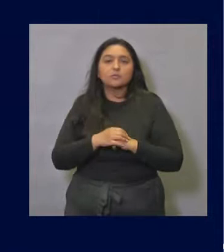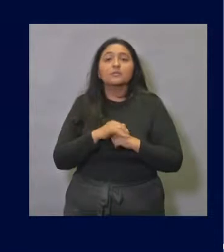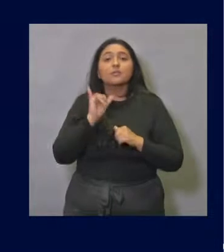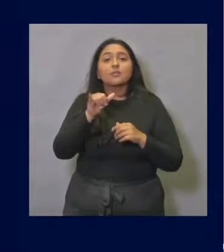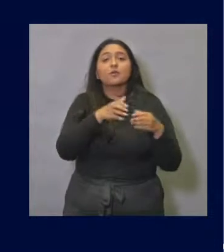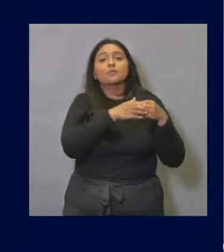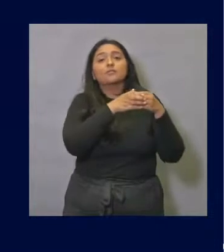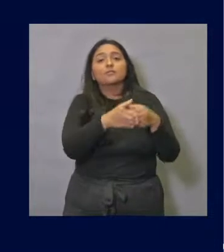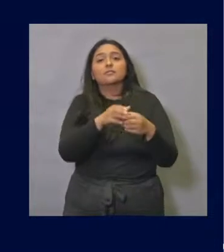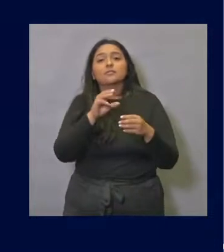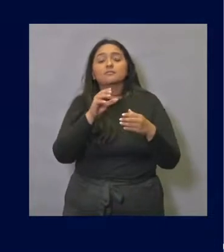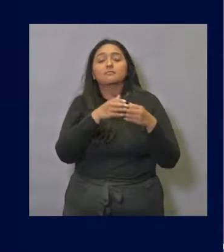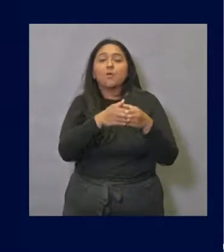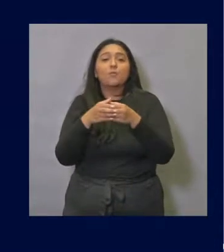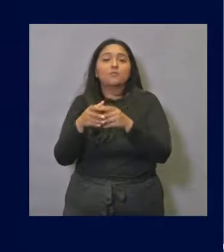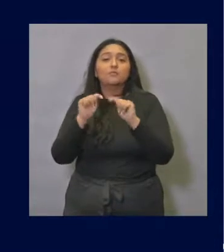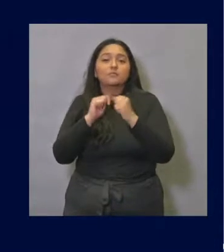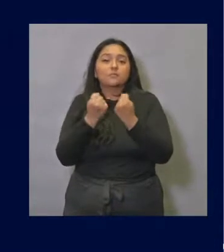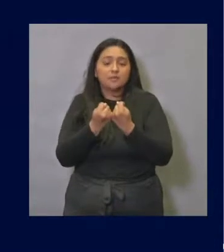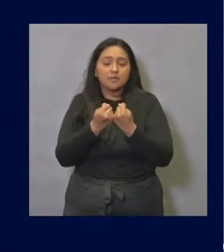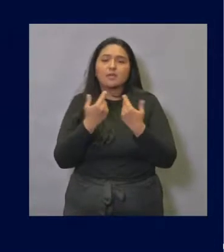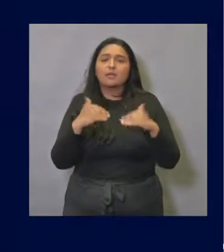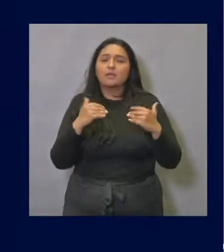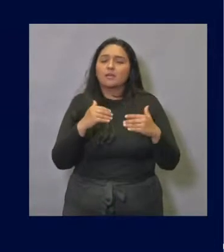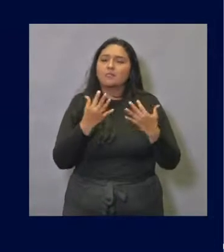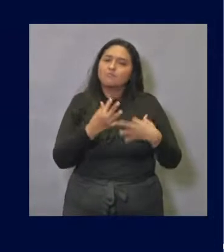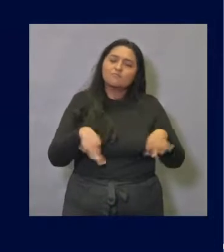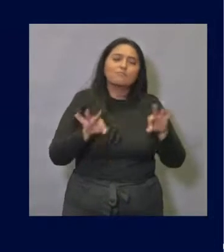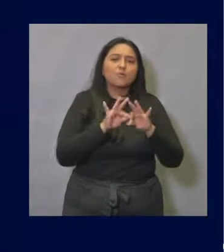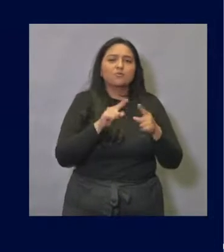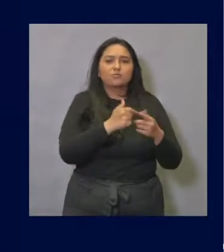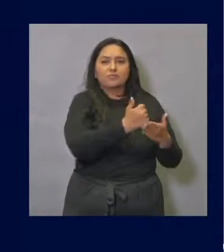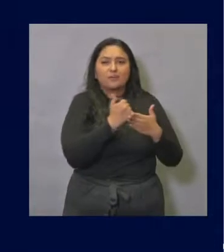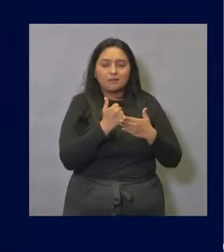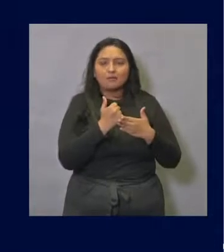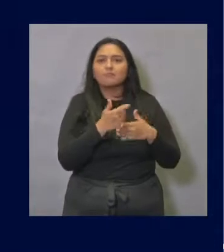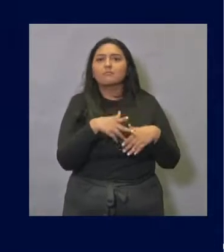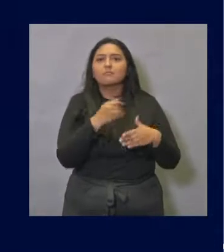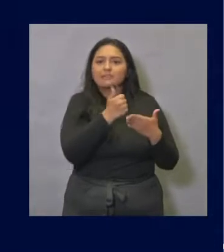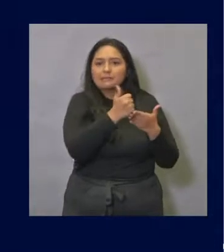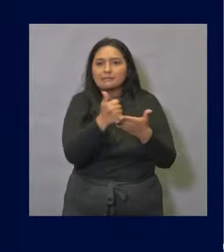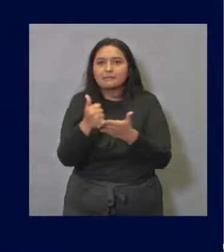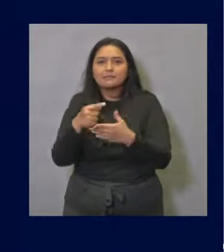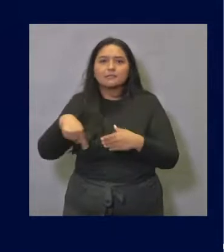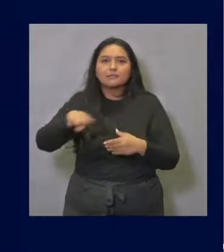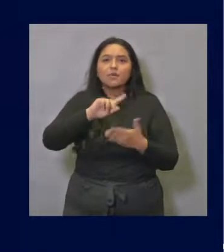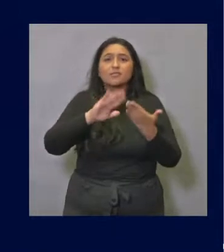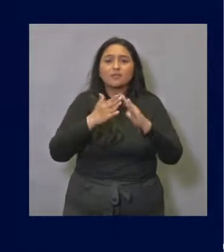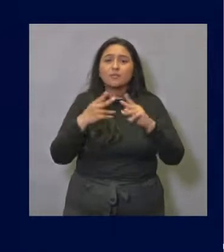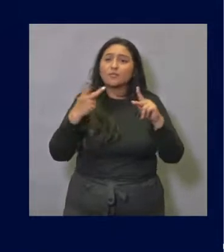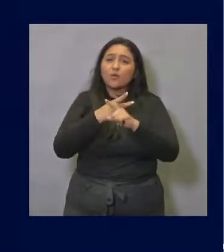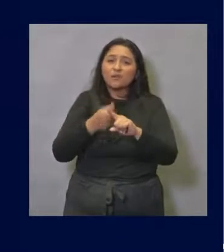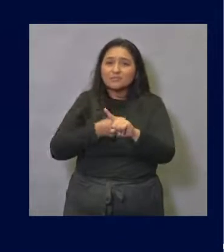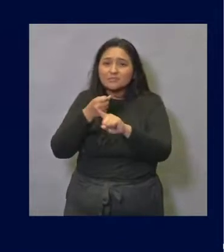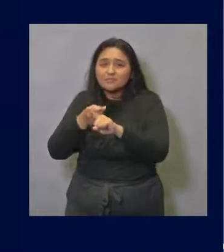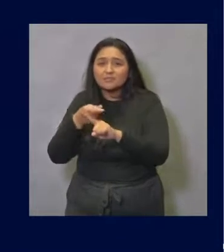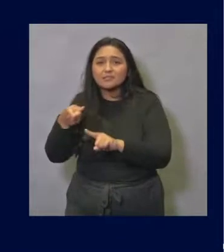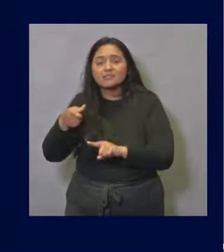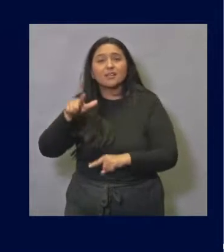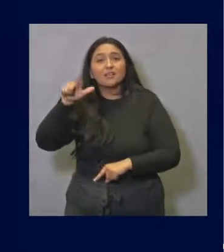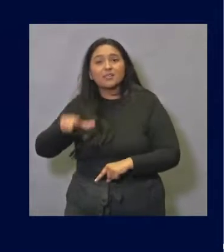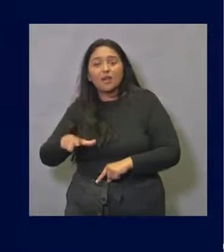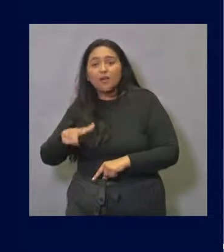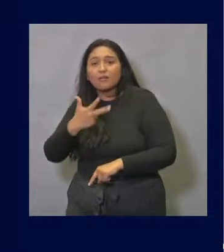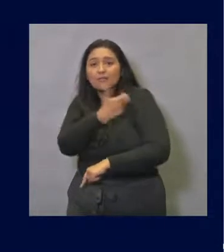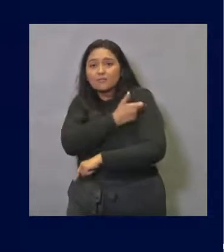vacunación son fundamentales para nuestro esfuerzo para vacunar a las comunidades más afectadas con tasas de vacunación más bajas